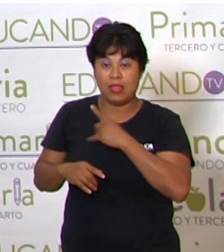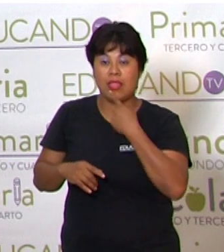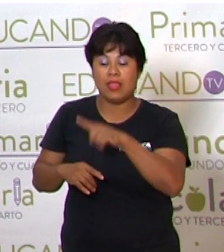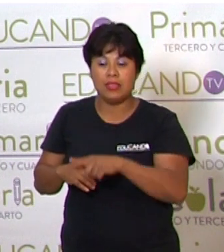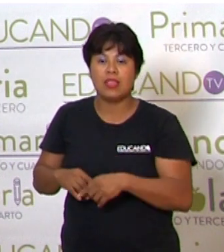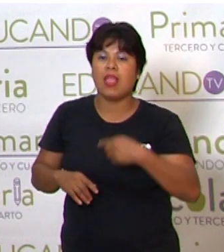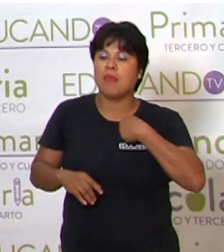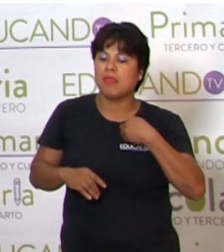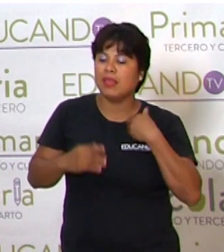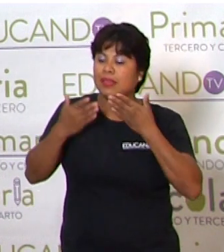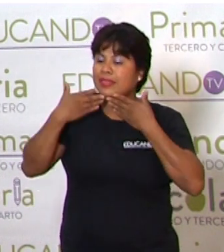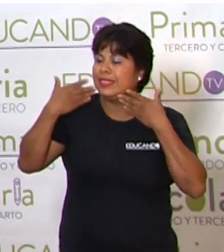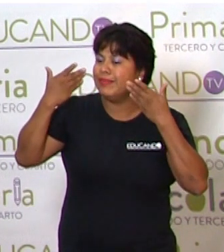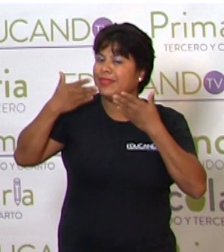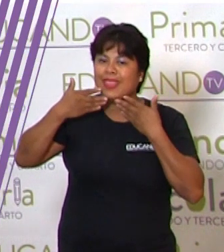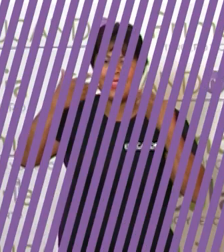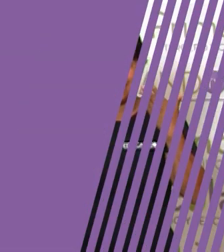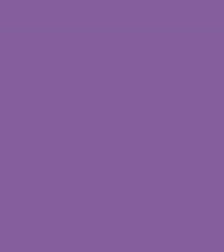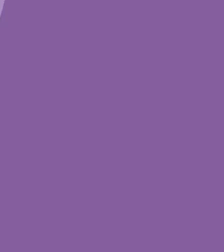mi simpatía.